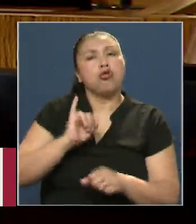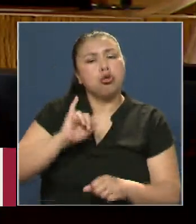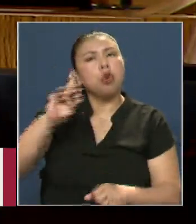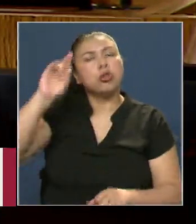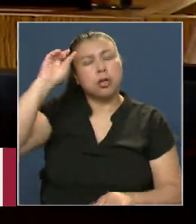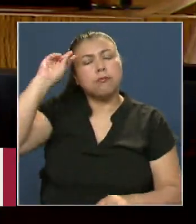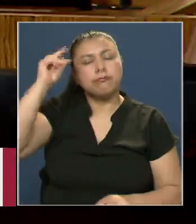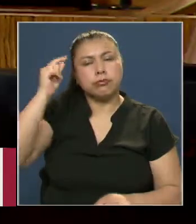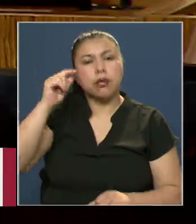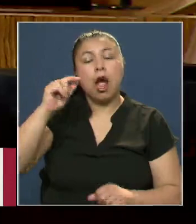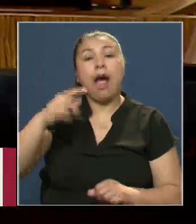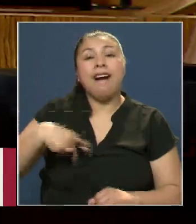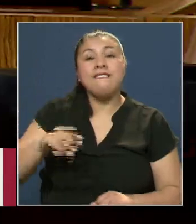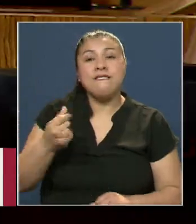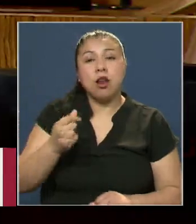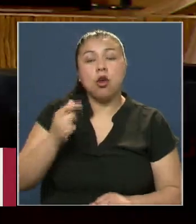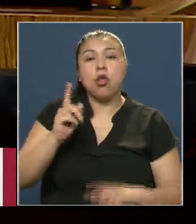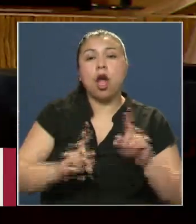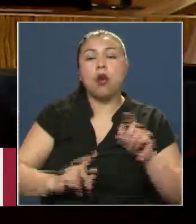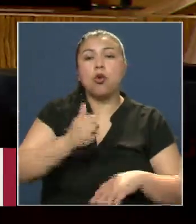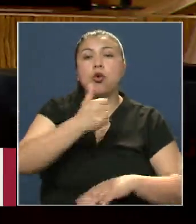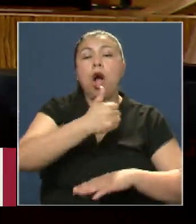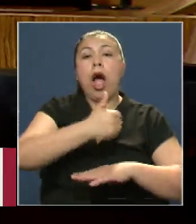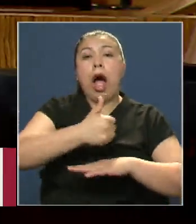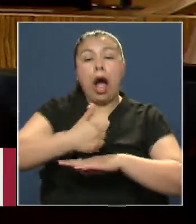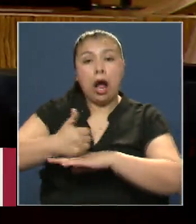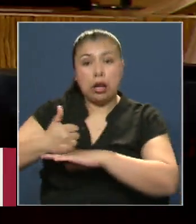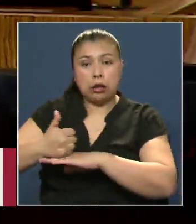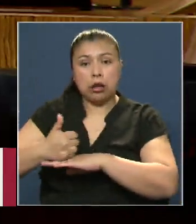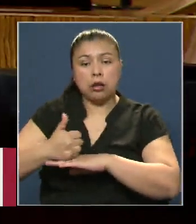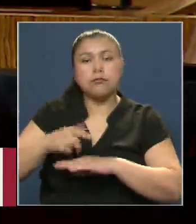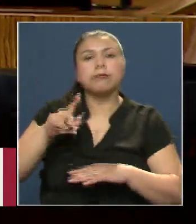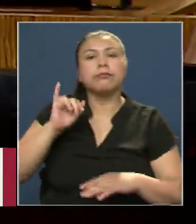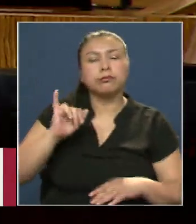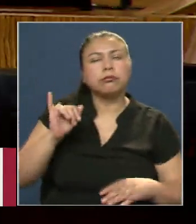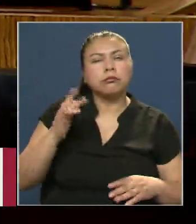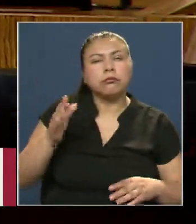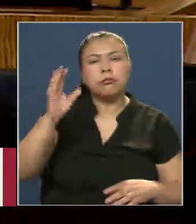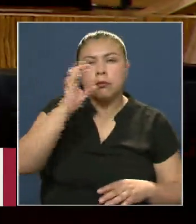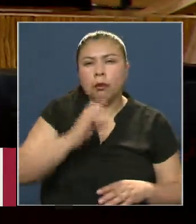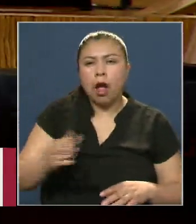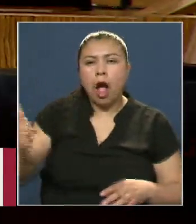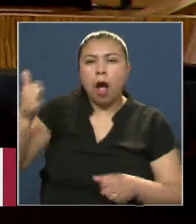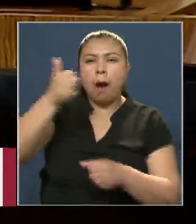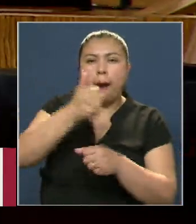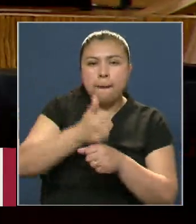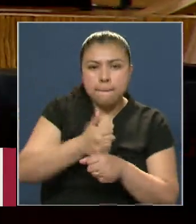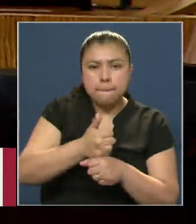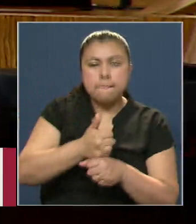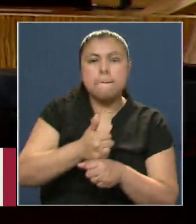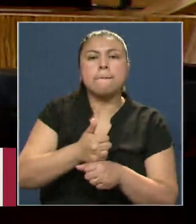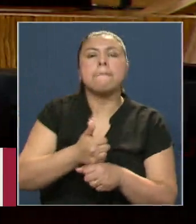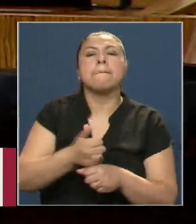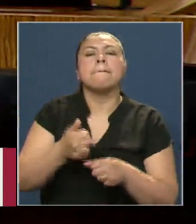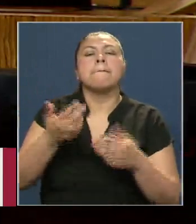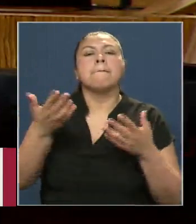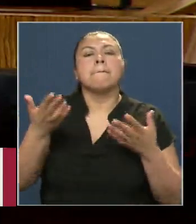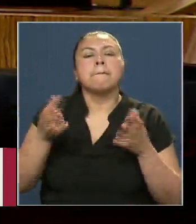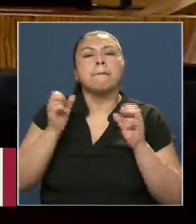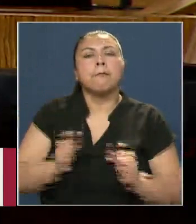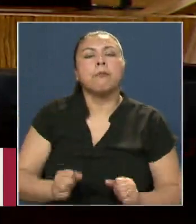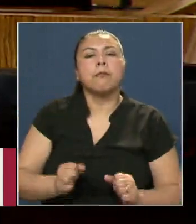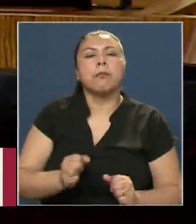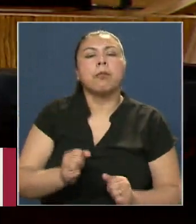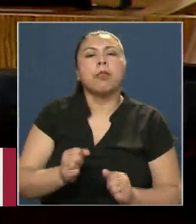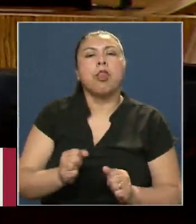iniciativa de algunos alcaldes que han sacado a pasear a estas personas, se han buscado reemplazantes para que puedan salir